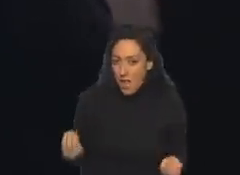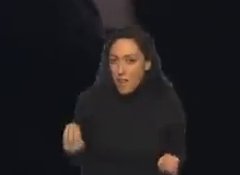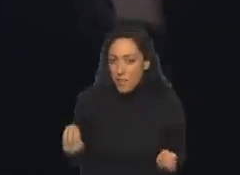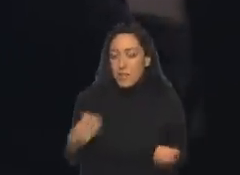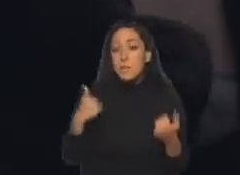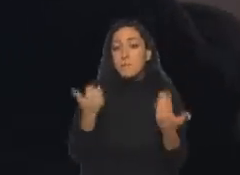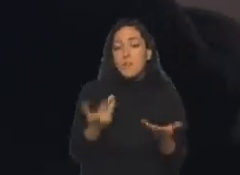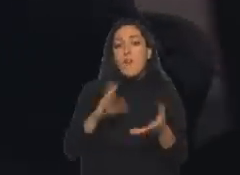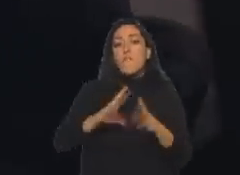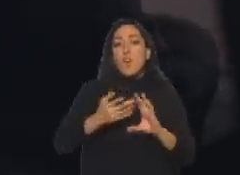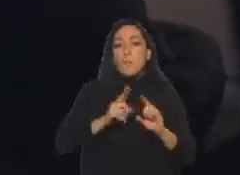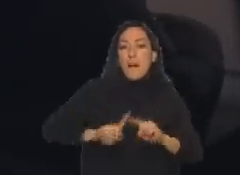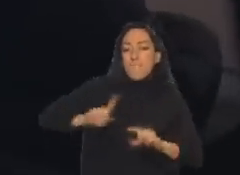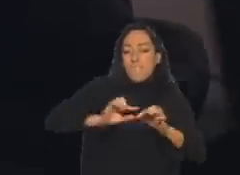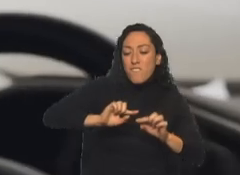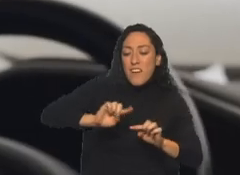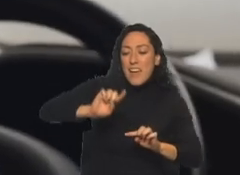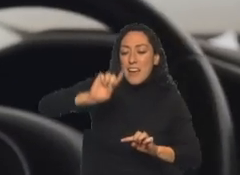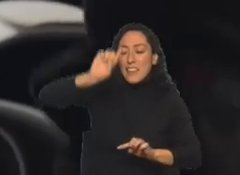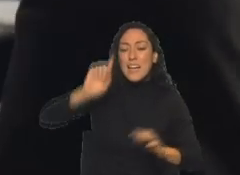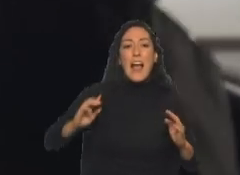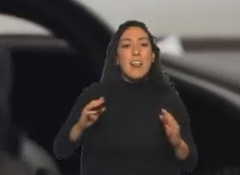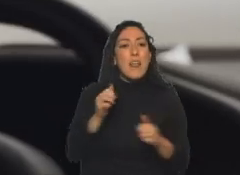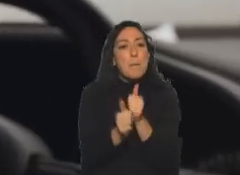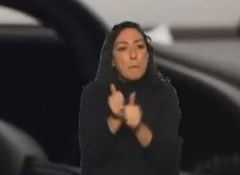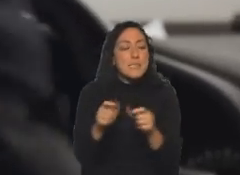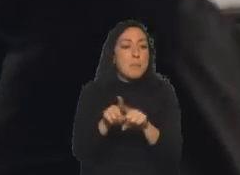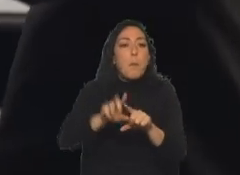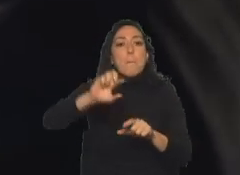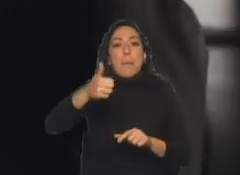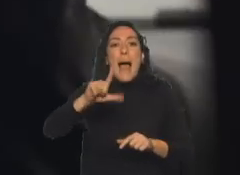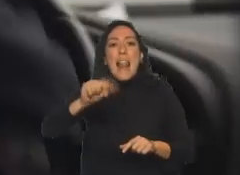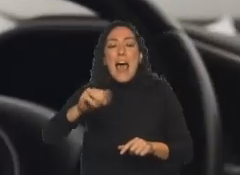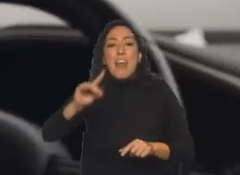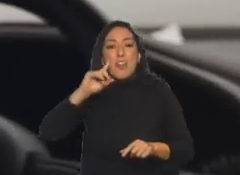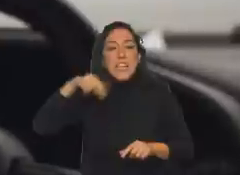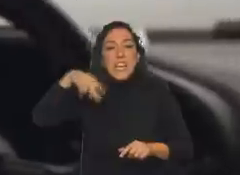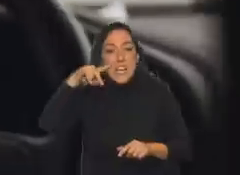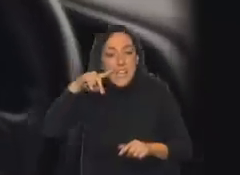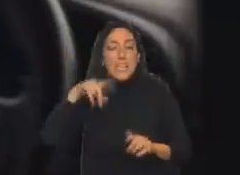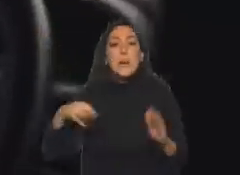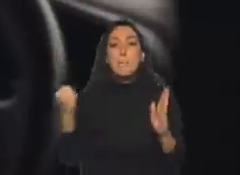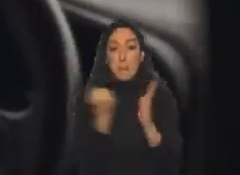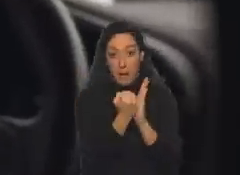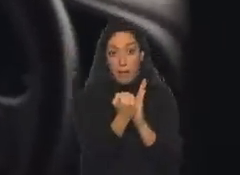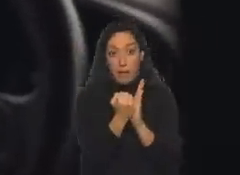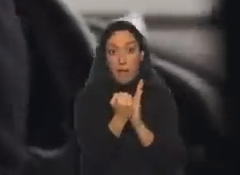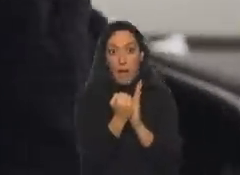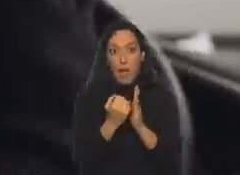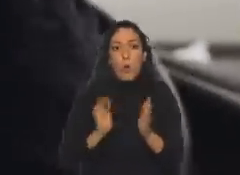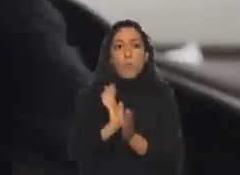es la integración vertical de las empresas. Paladini, por ejemplo. Paladini tiene toda la cadena de